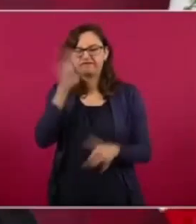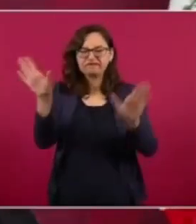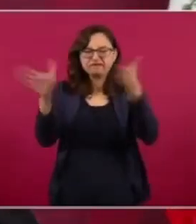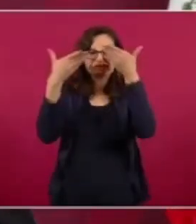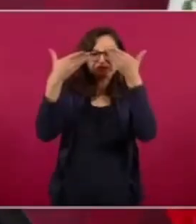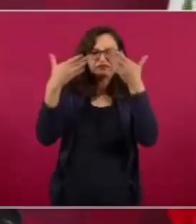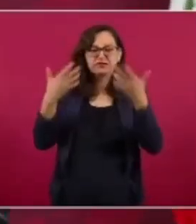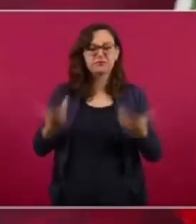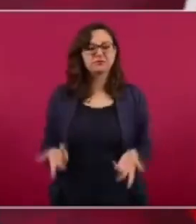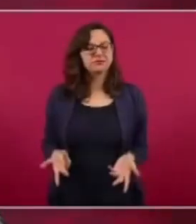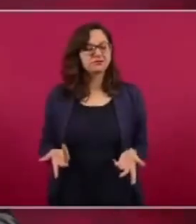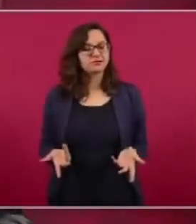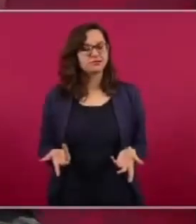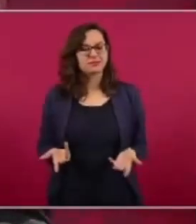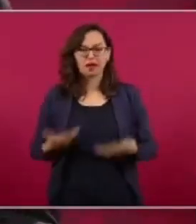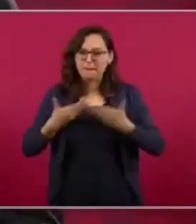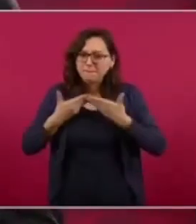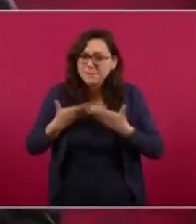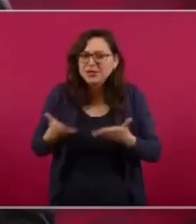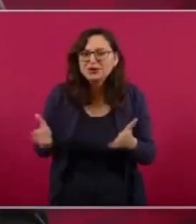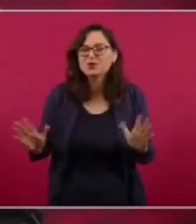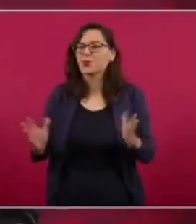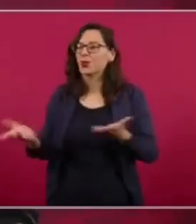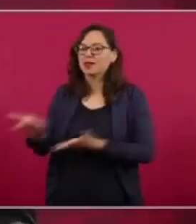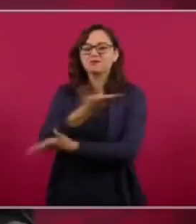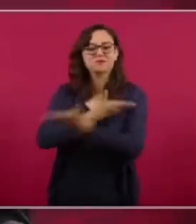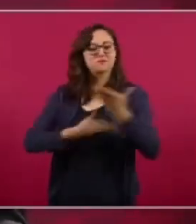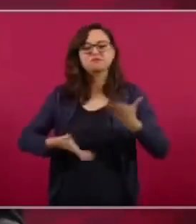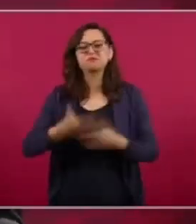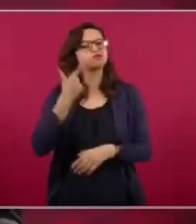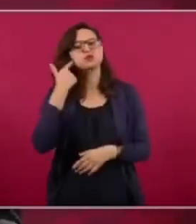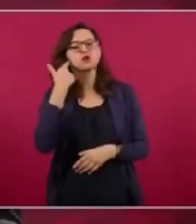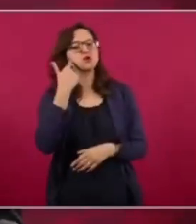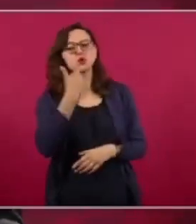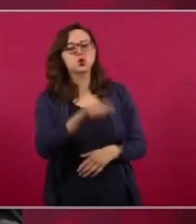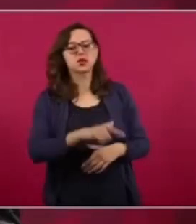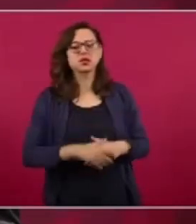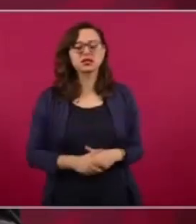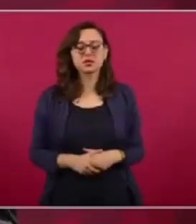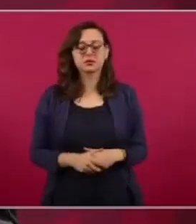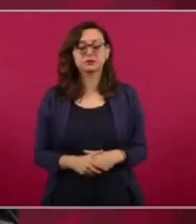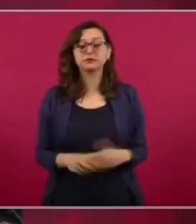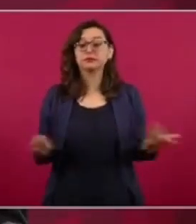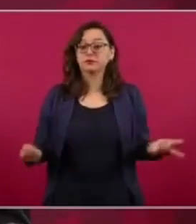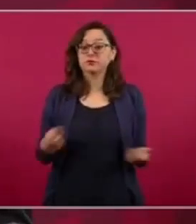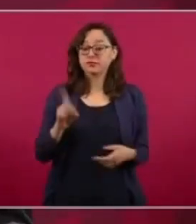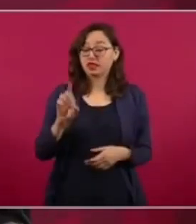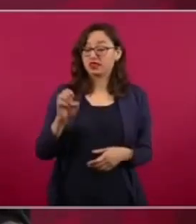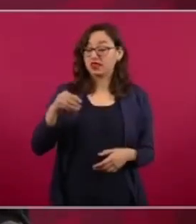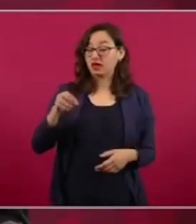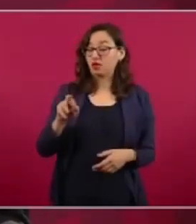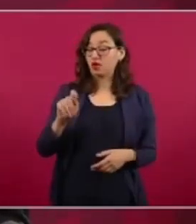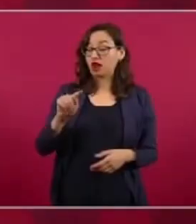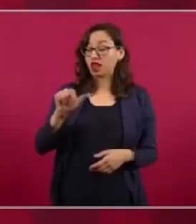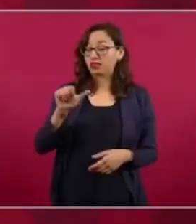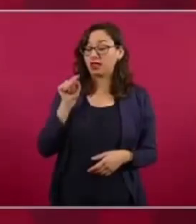y no de apertura. Y este senador del Partido Demócrata, en